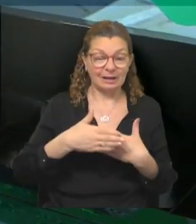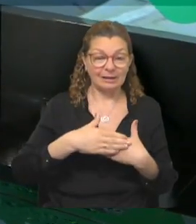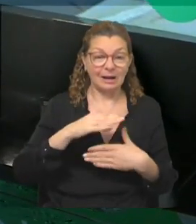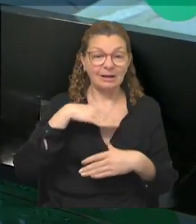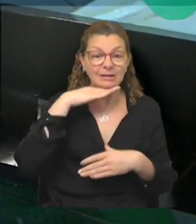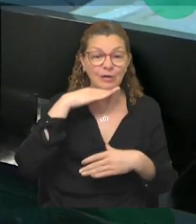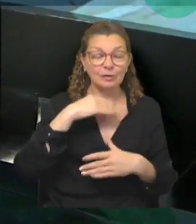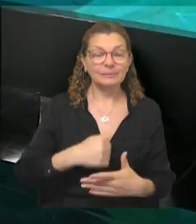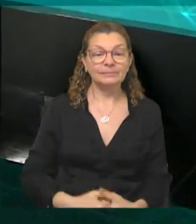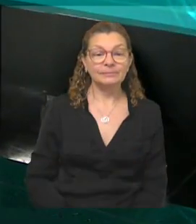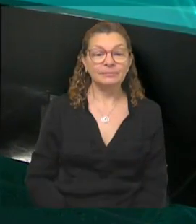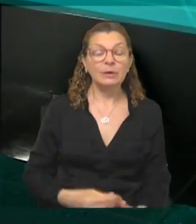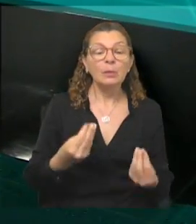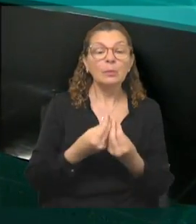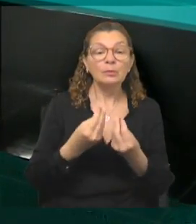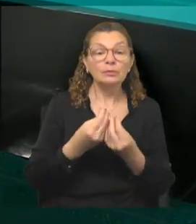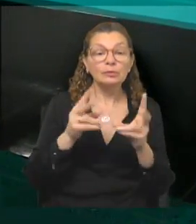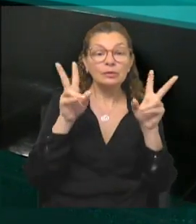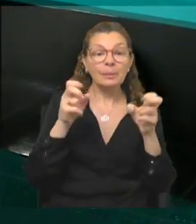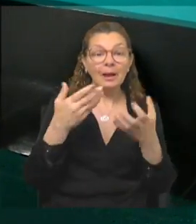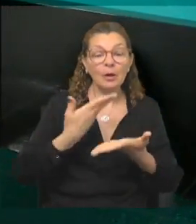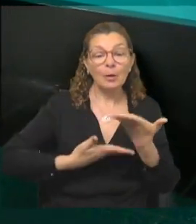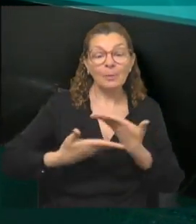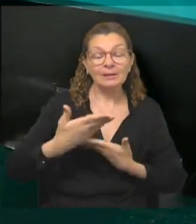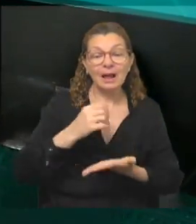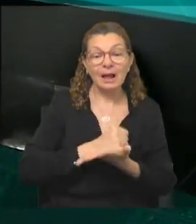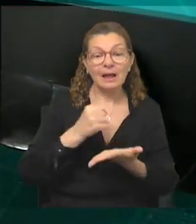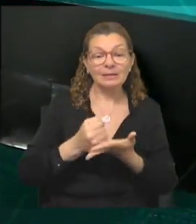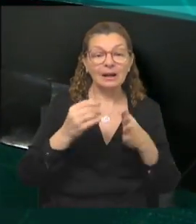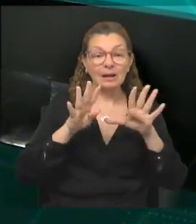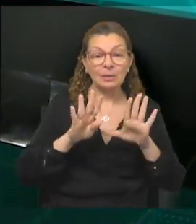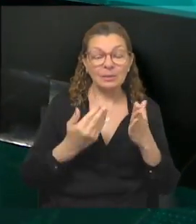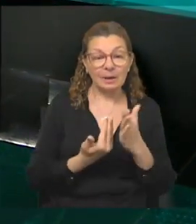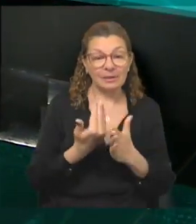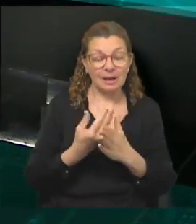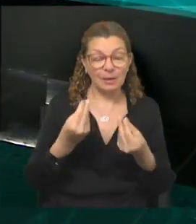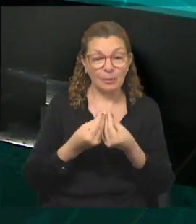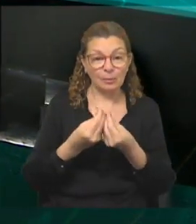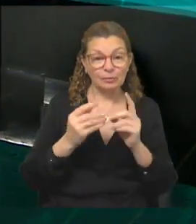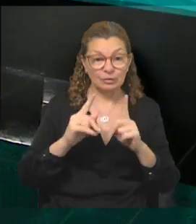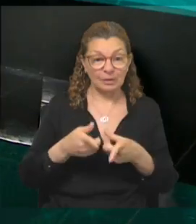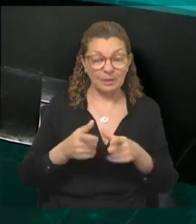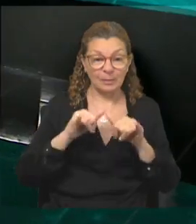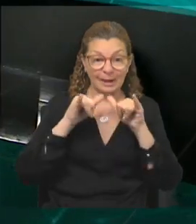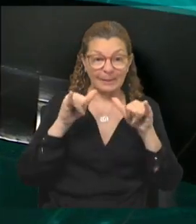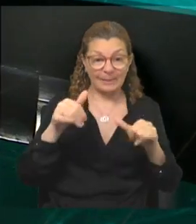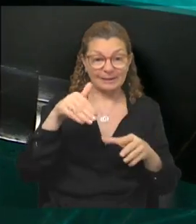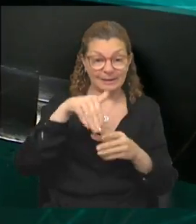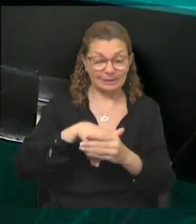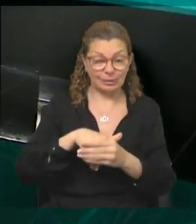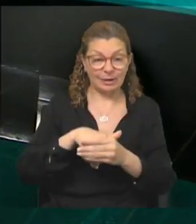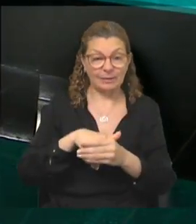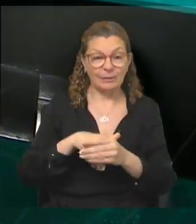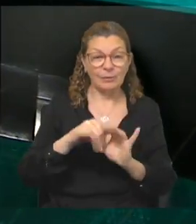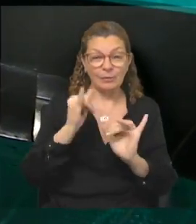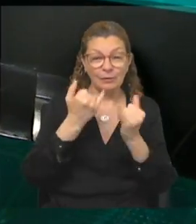metropolitana muchos temas tenemos para compartir con ustedes hasta las 9 de la mañana y muchos de ellos también cruzados por la campaña electoral eh un